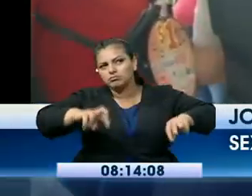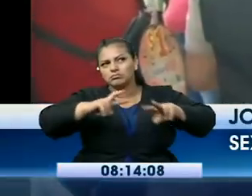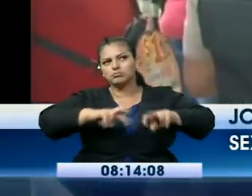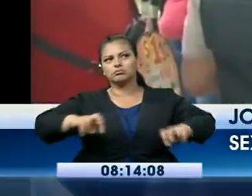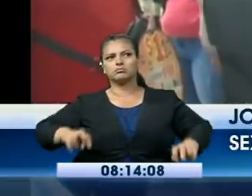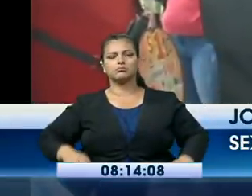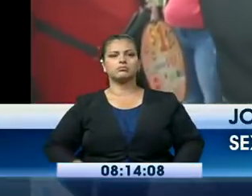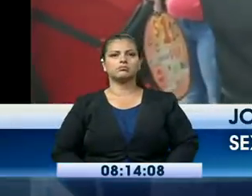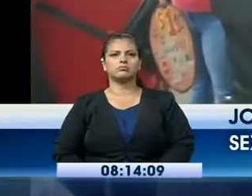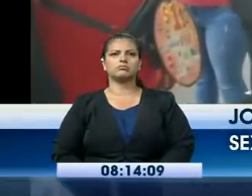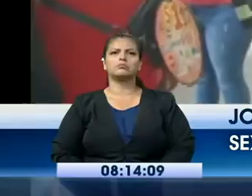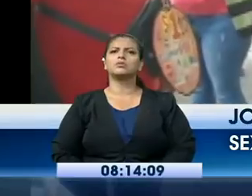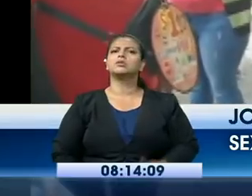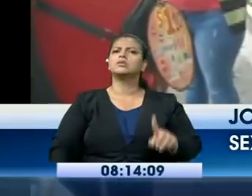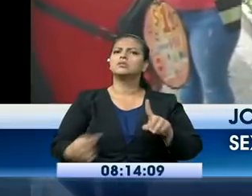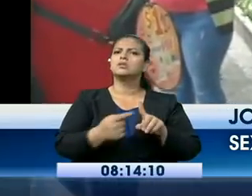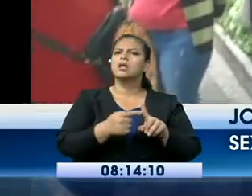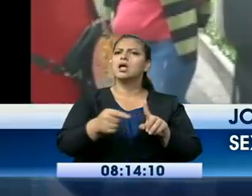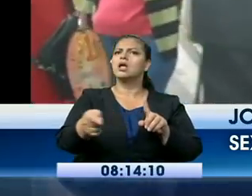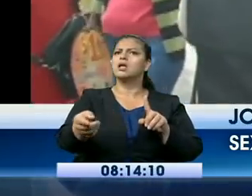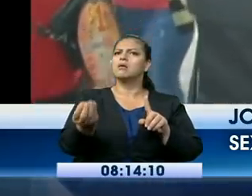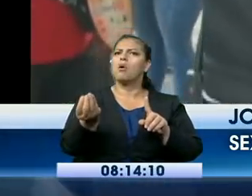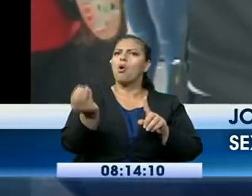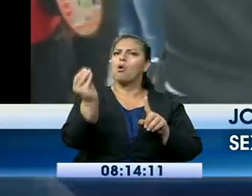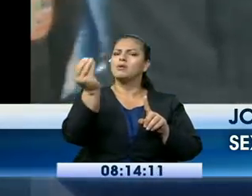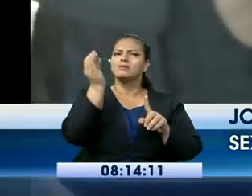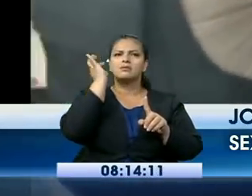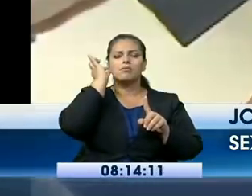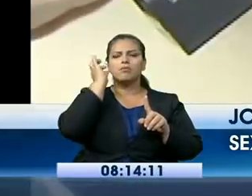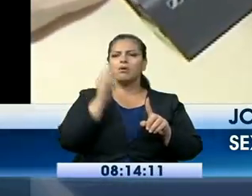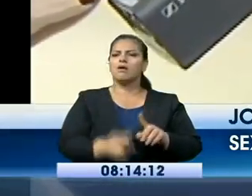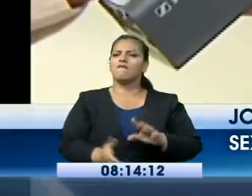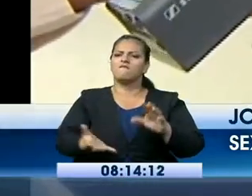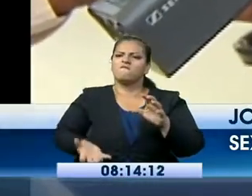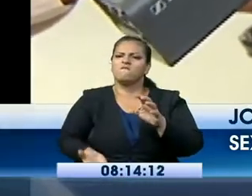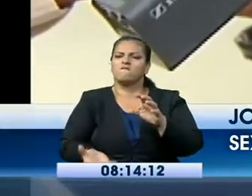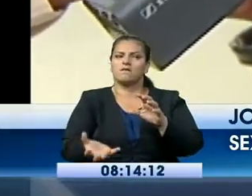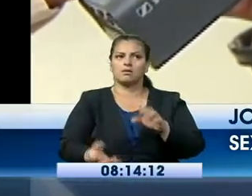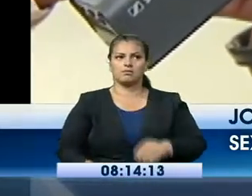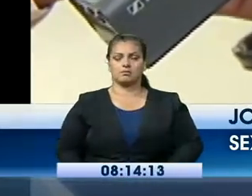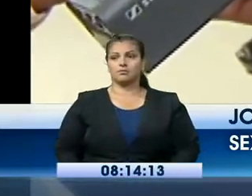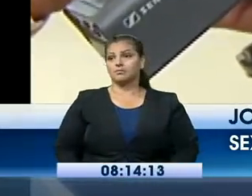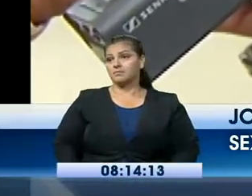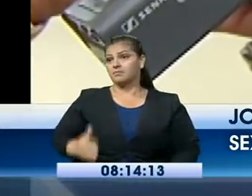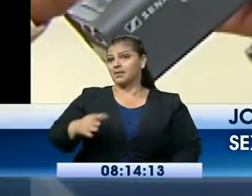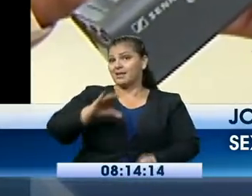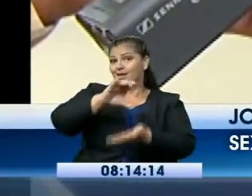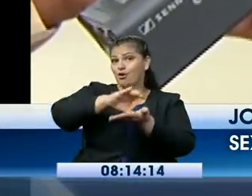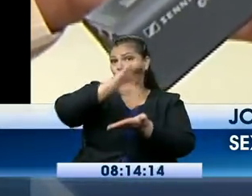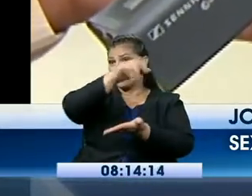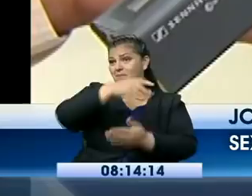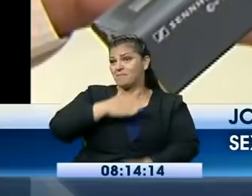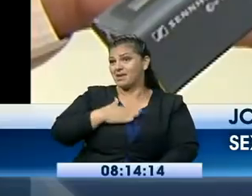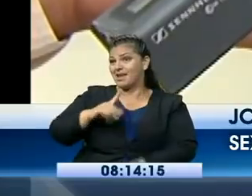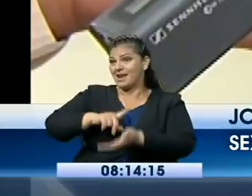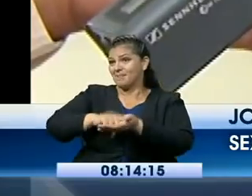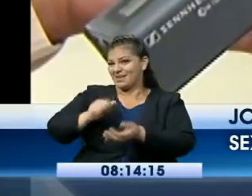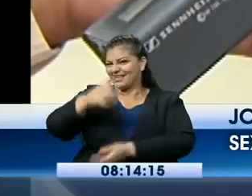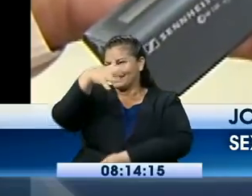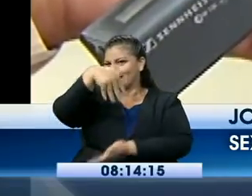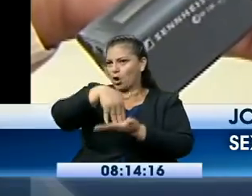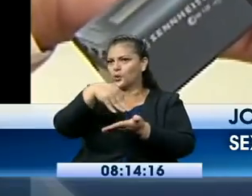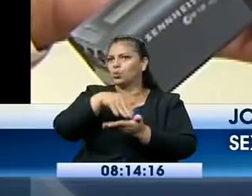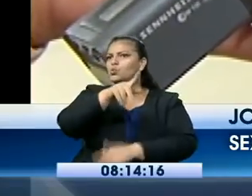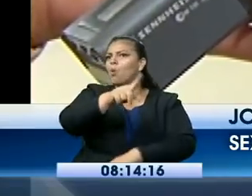hacer como un acoso sexual e incluso en el colegio de mi hermana hay otra estudiante que al mi hermana contarle lo que pasó la